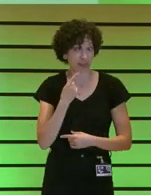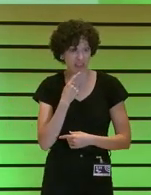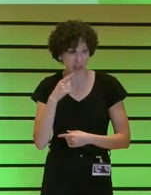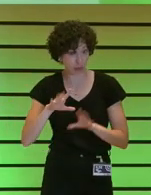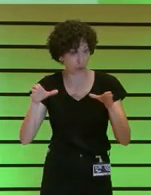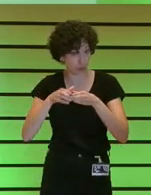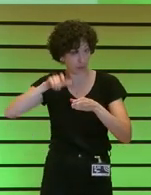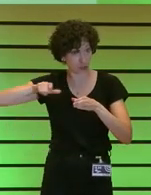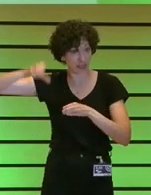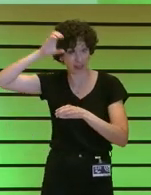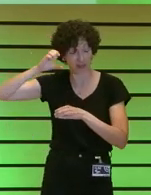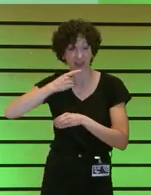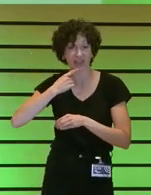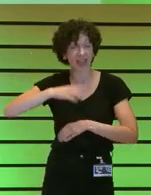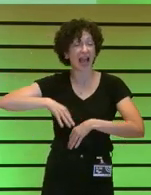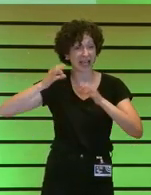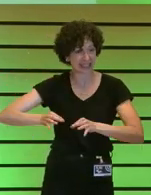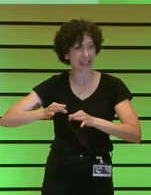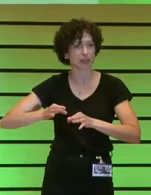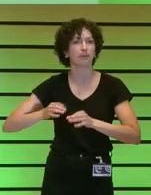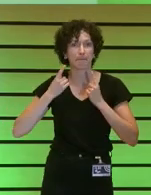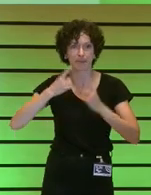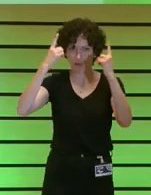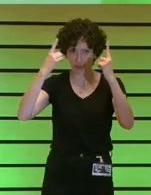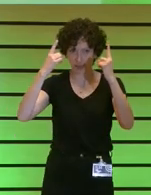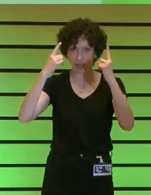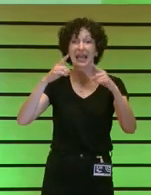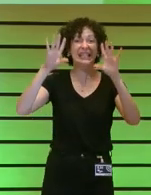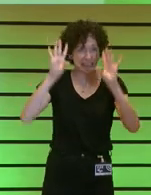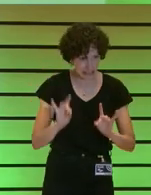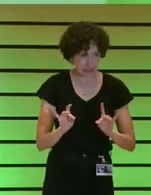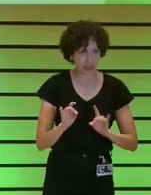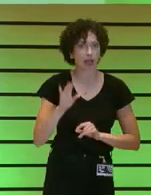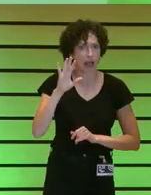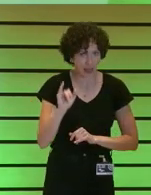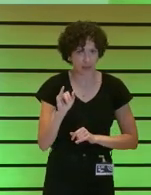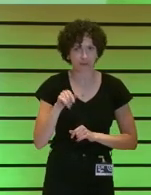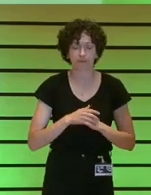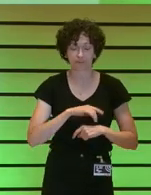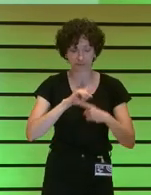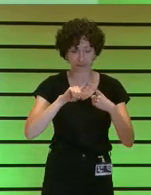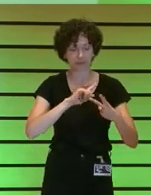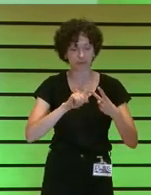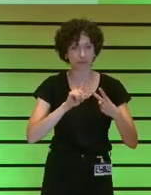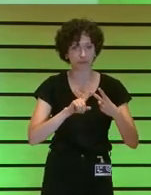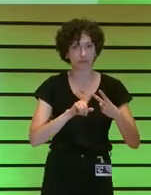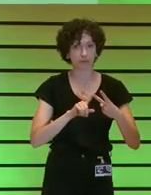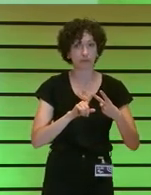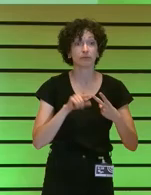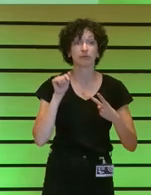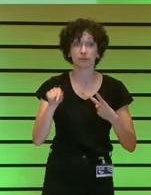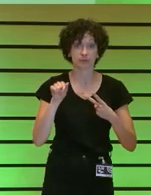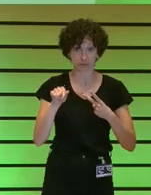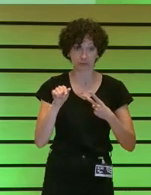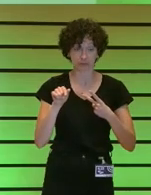ese grupo de científicos dicen esto con esta rotundidad Y de forma tajante o sea sí existe y dos estamos a tiempo